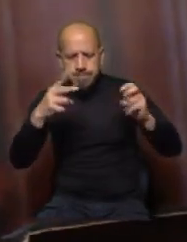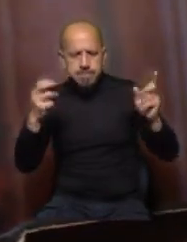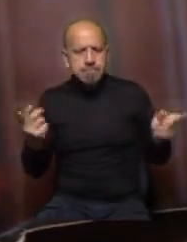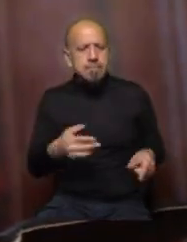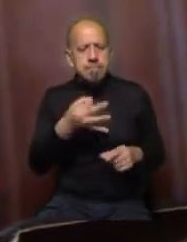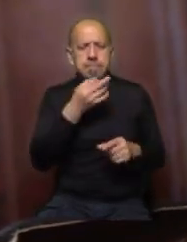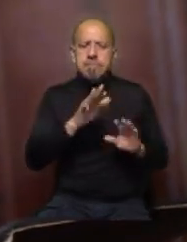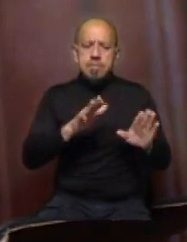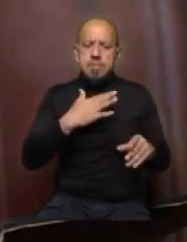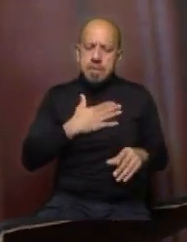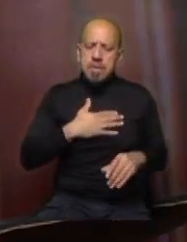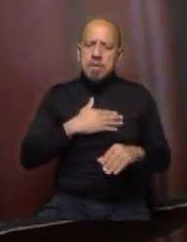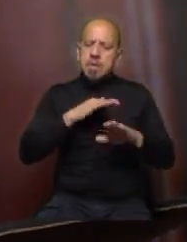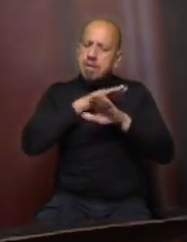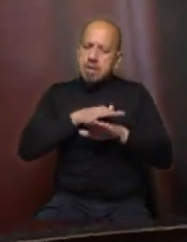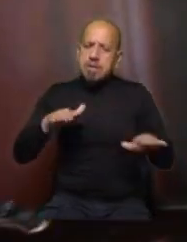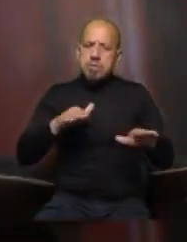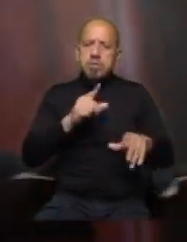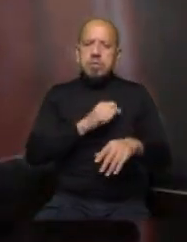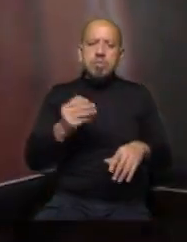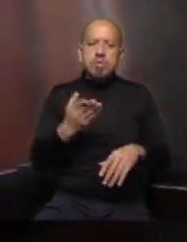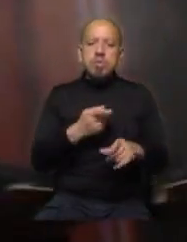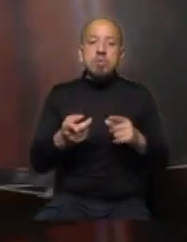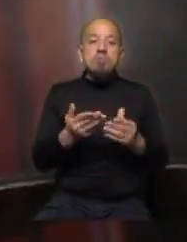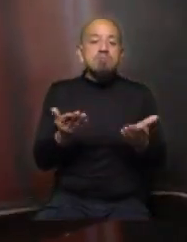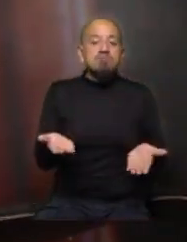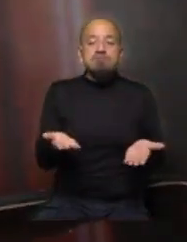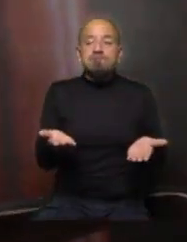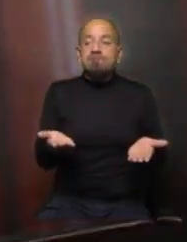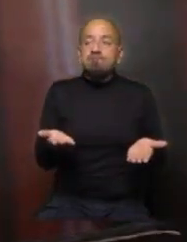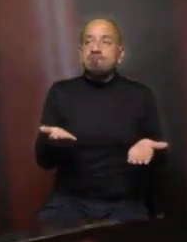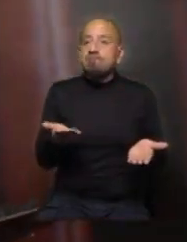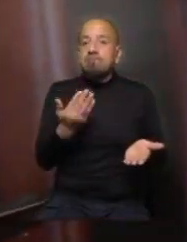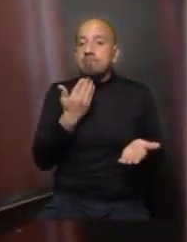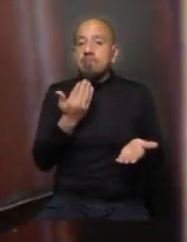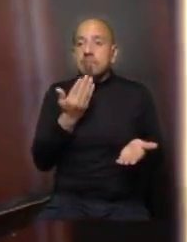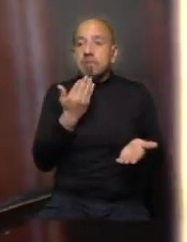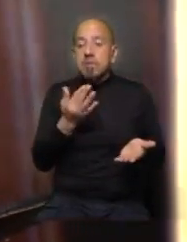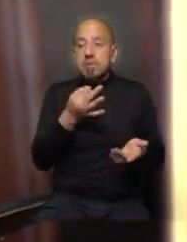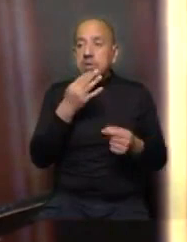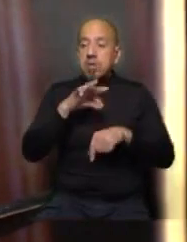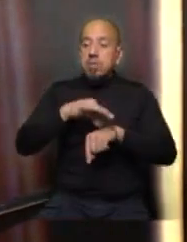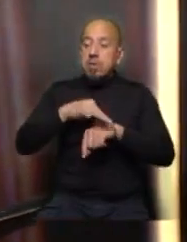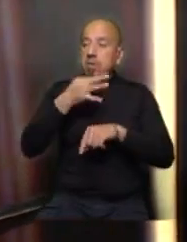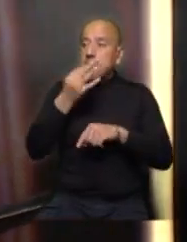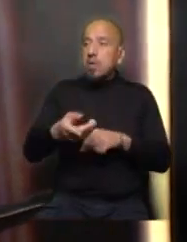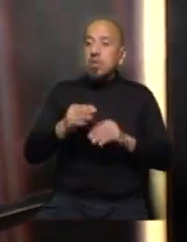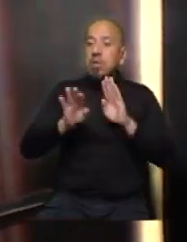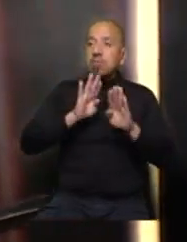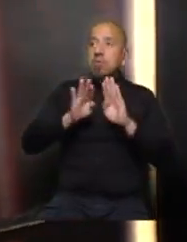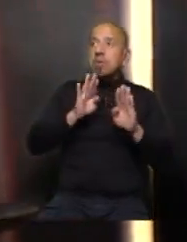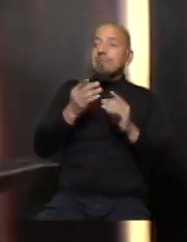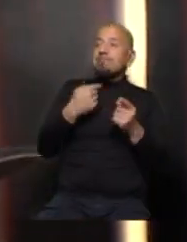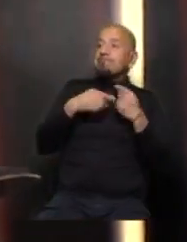y descanso absolutos no sé no sé le dijo a Jordán en la puerta de la calle con la voz todavía